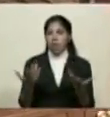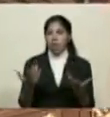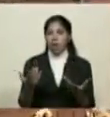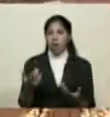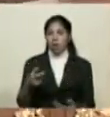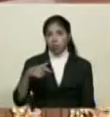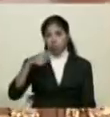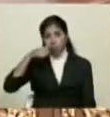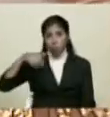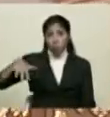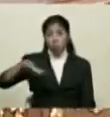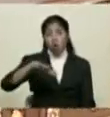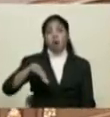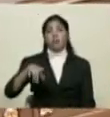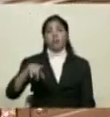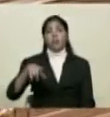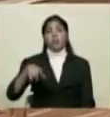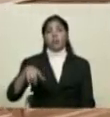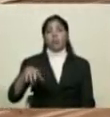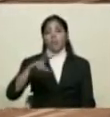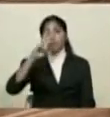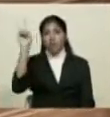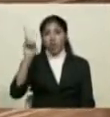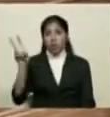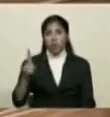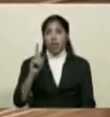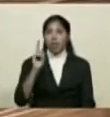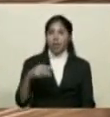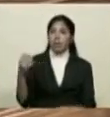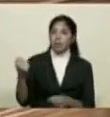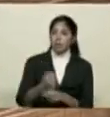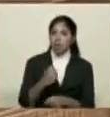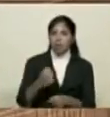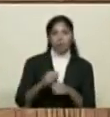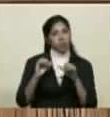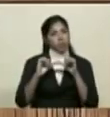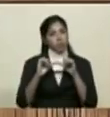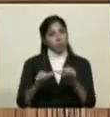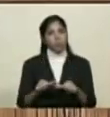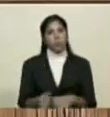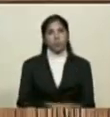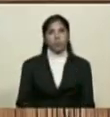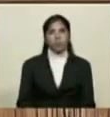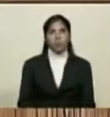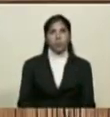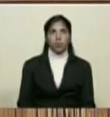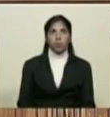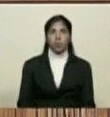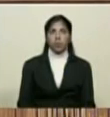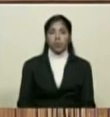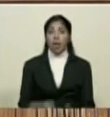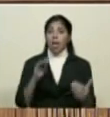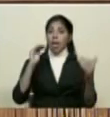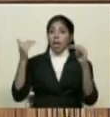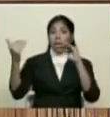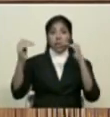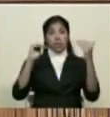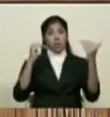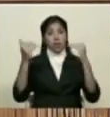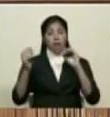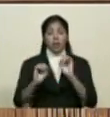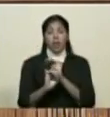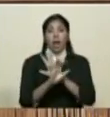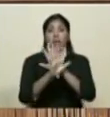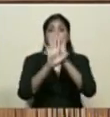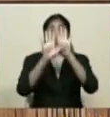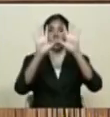la sociedad venezolana y la consecuente generación de empleos, comprometiéndose a una actuación ética, íntegra y